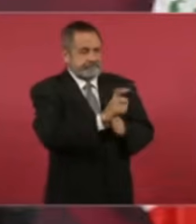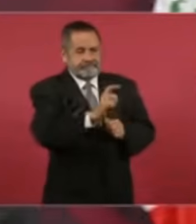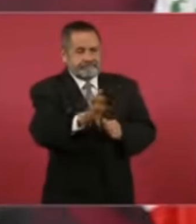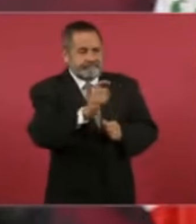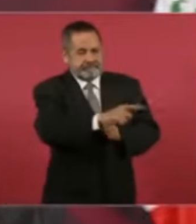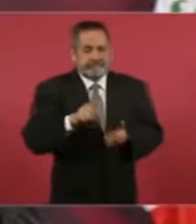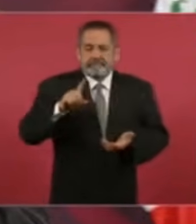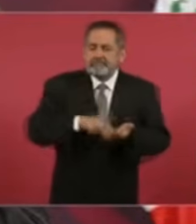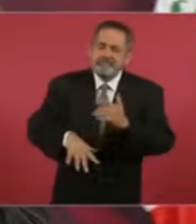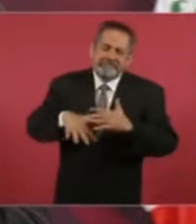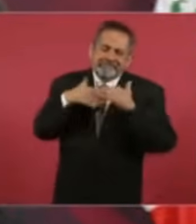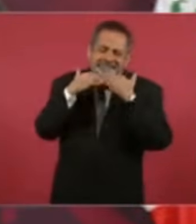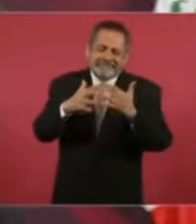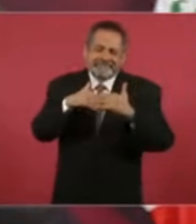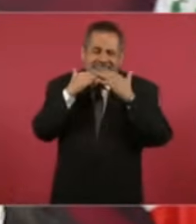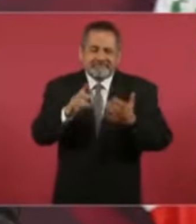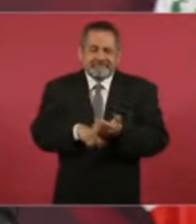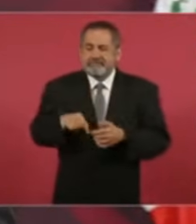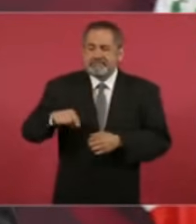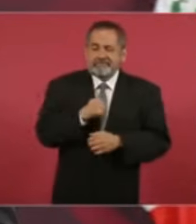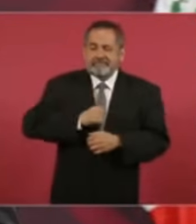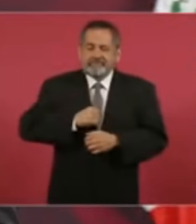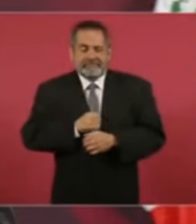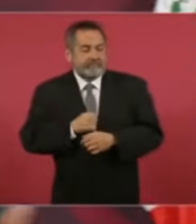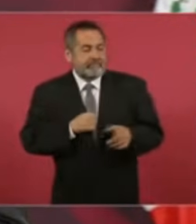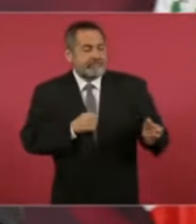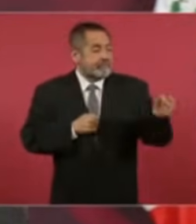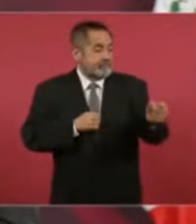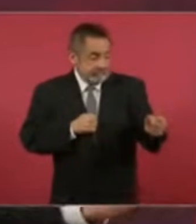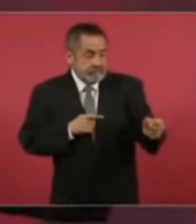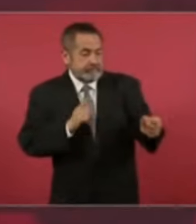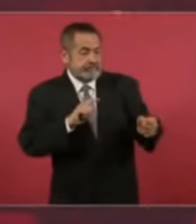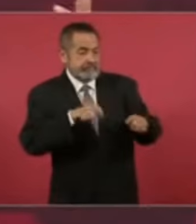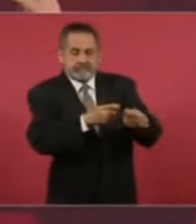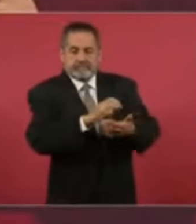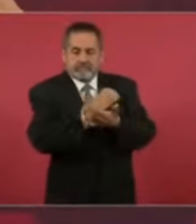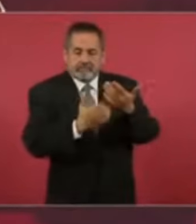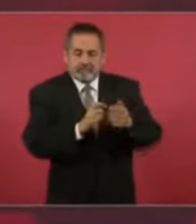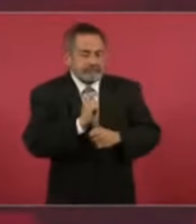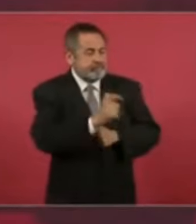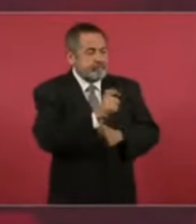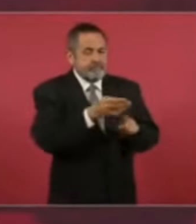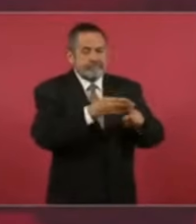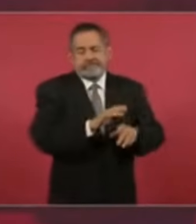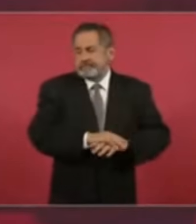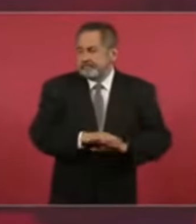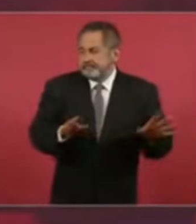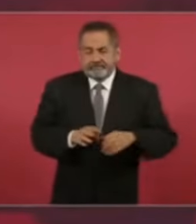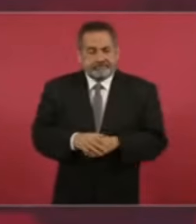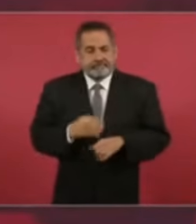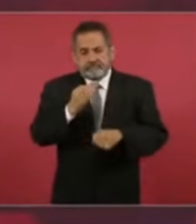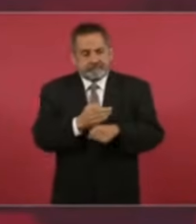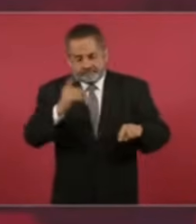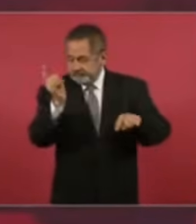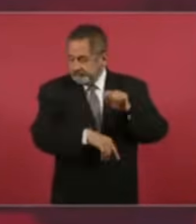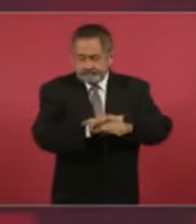por corrupción y por influyentismo. Entonces, estamos buscando